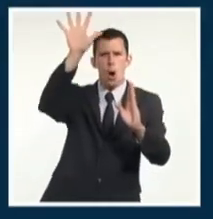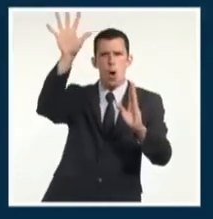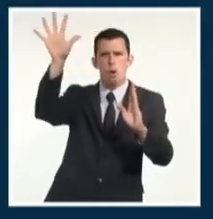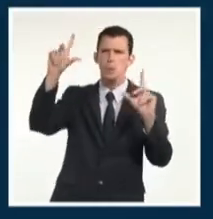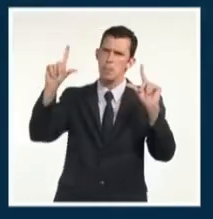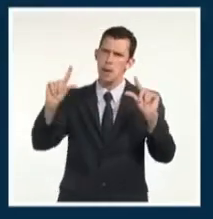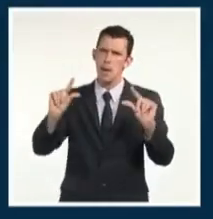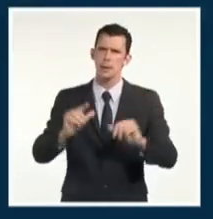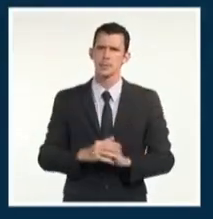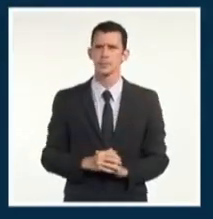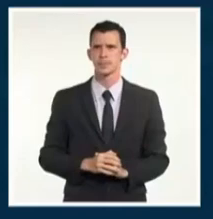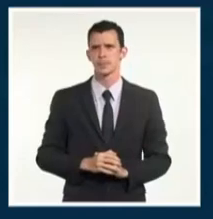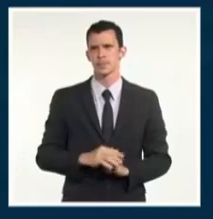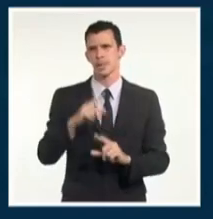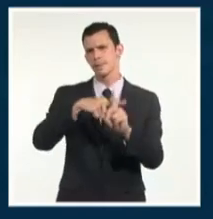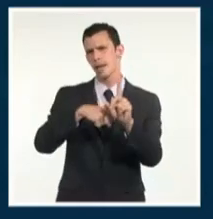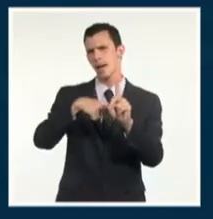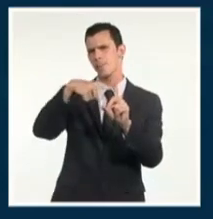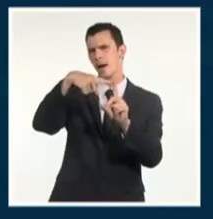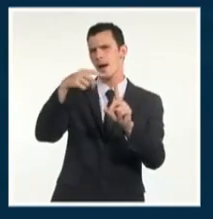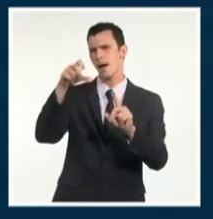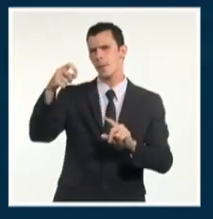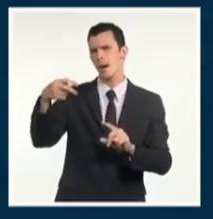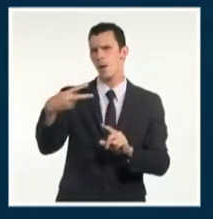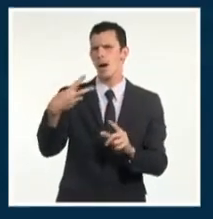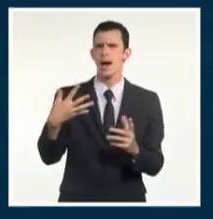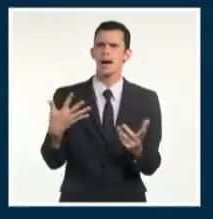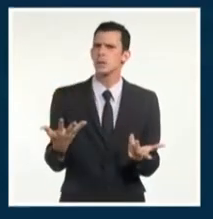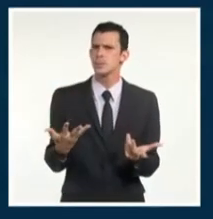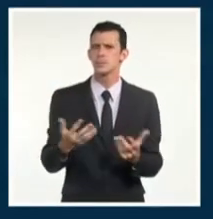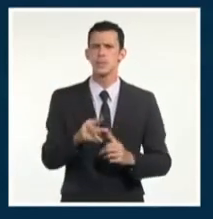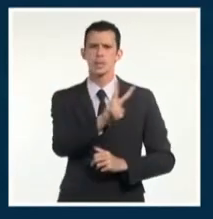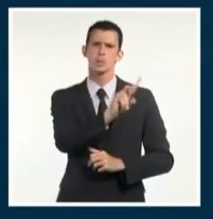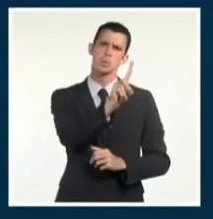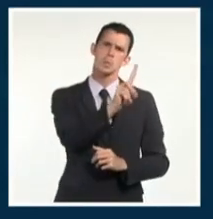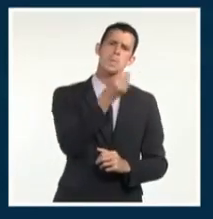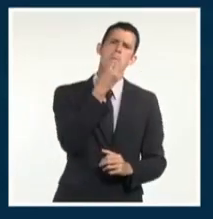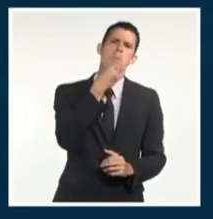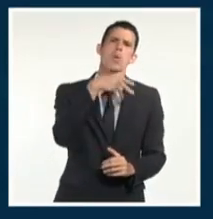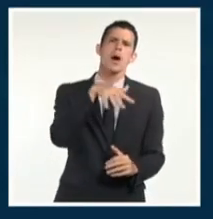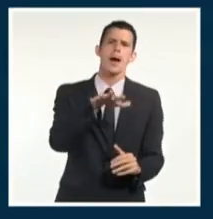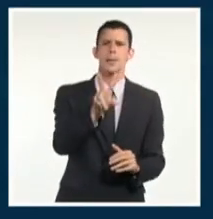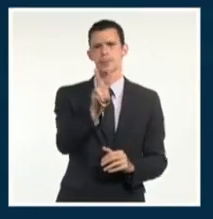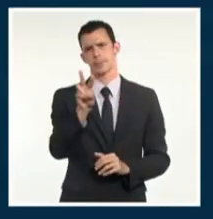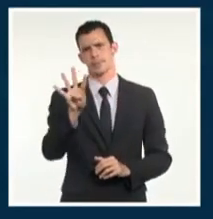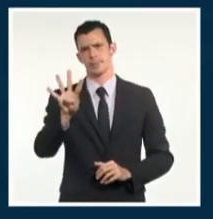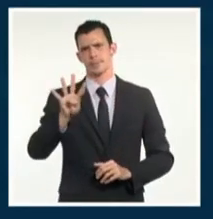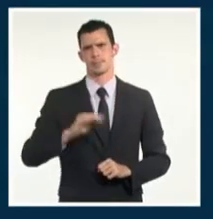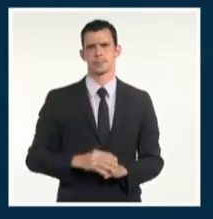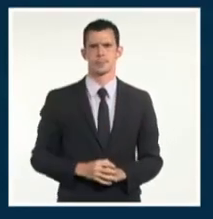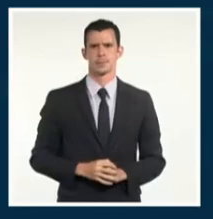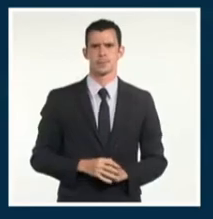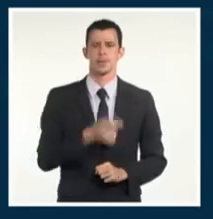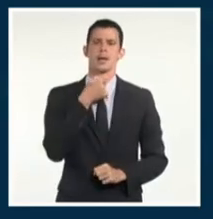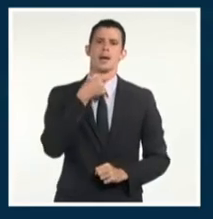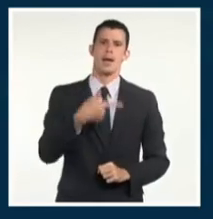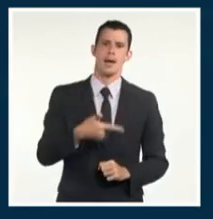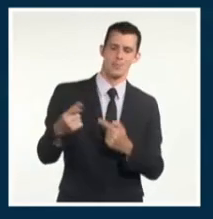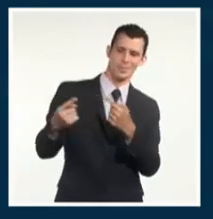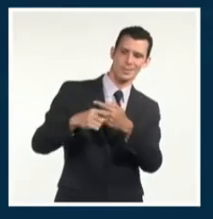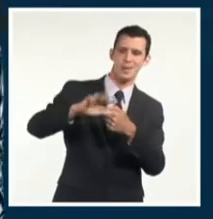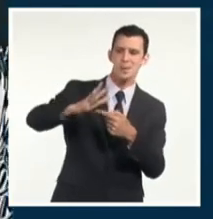temperaturas mínimas en esta próxima madrugada tendrán valores de 21 y hasta 24 grados Celsius pueden ser superiores en localidades